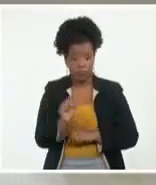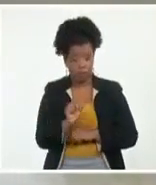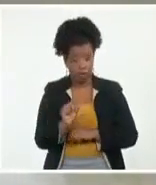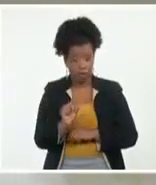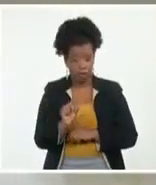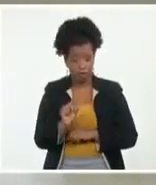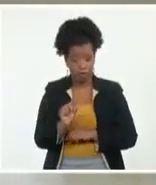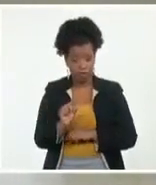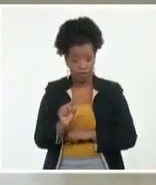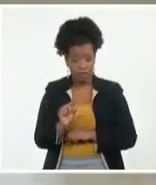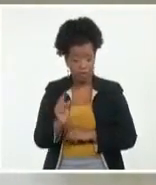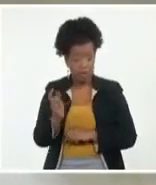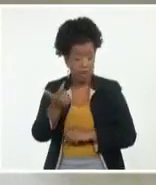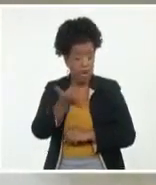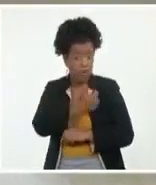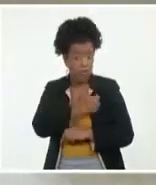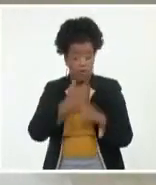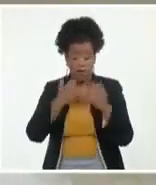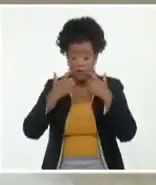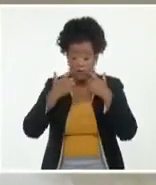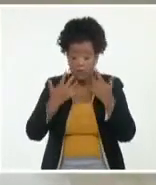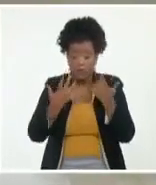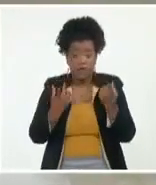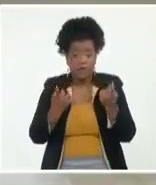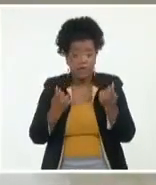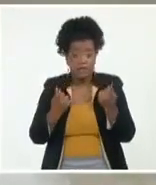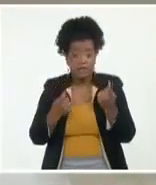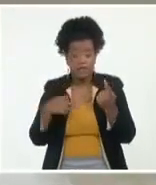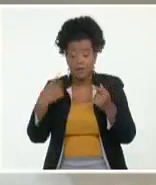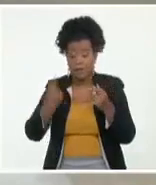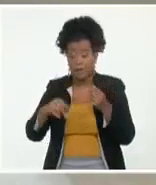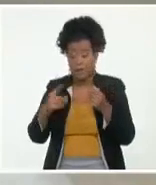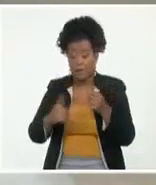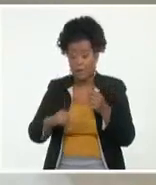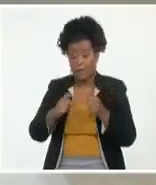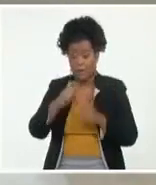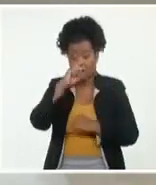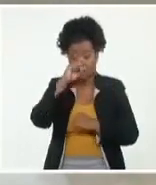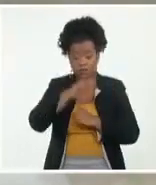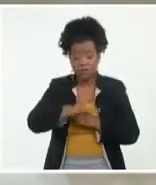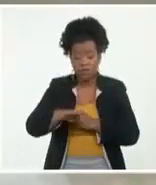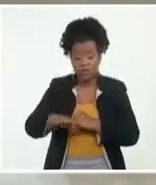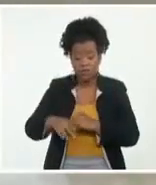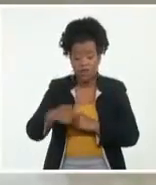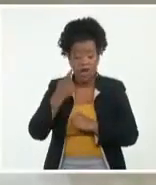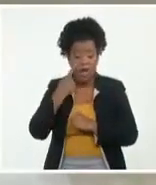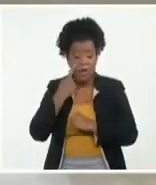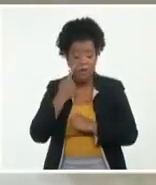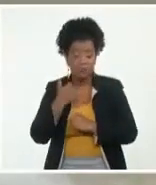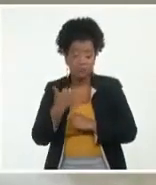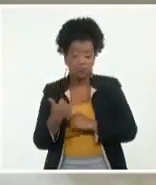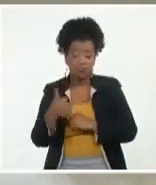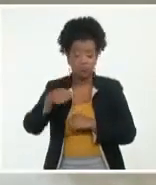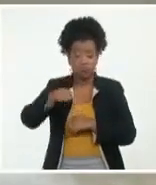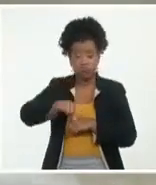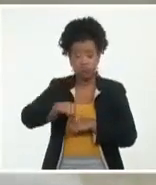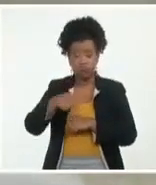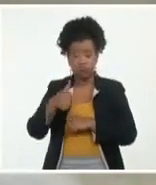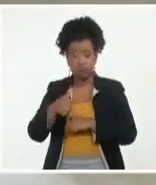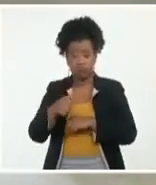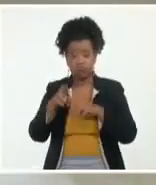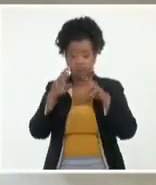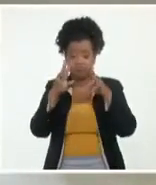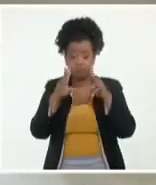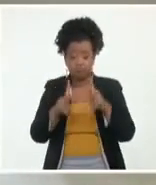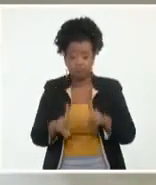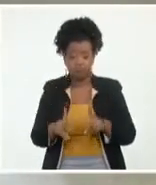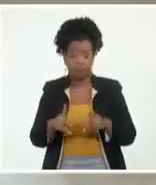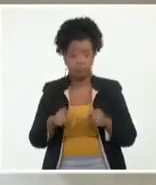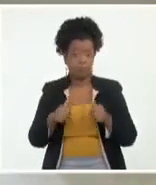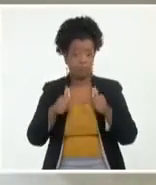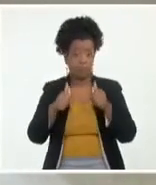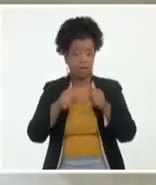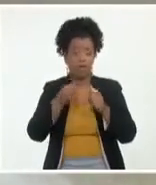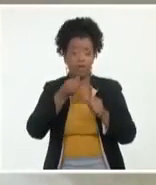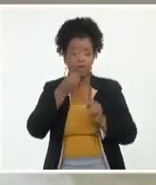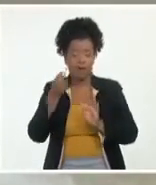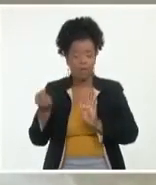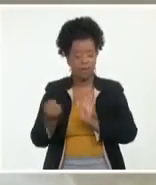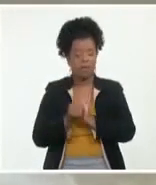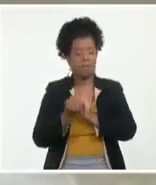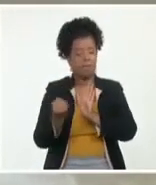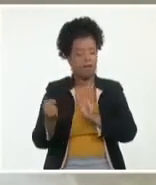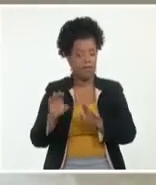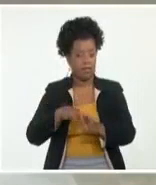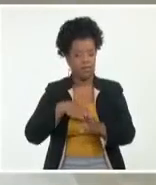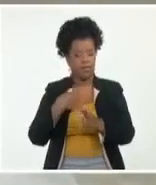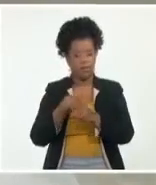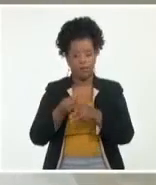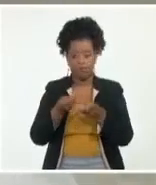fue necesario realizar ensayos clínicos para poder registrar ese producto y poderlo administrar luego